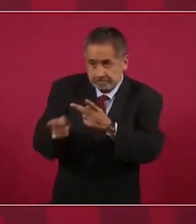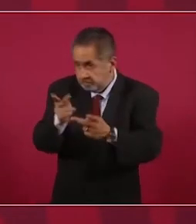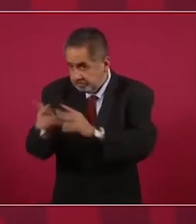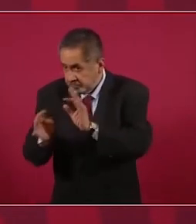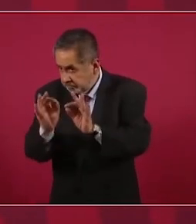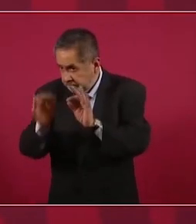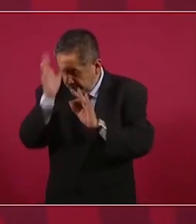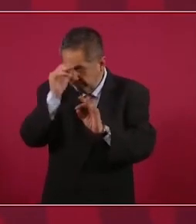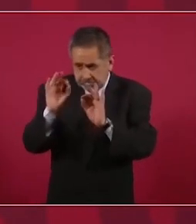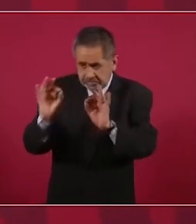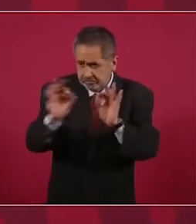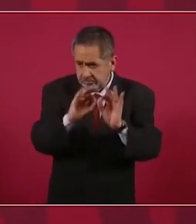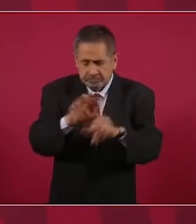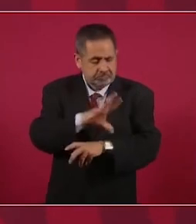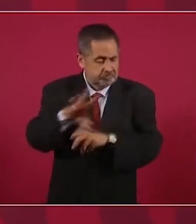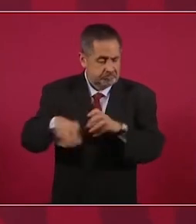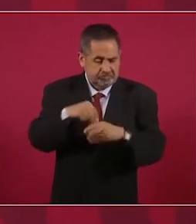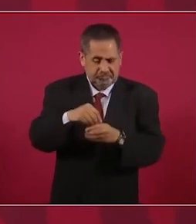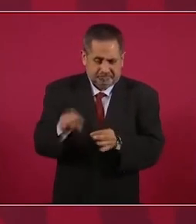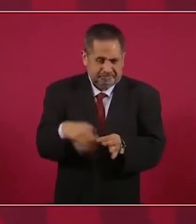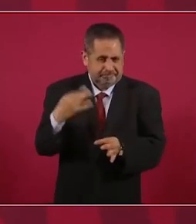se han realizado, todas.